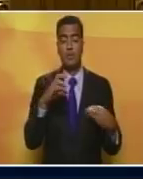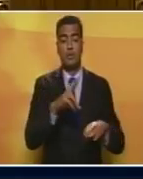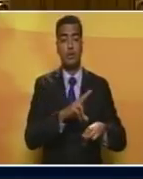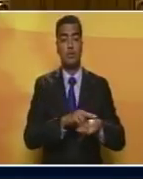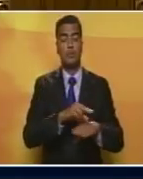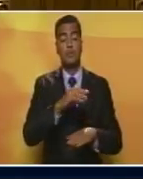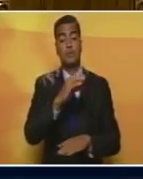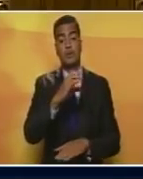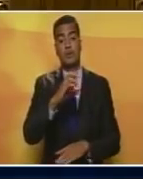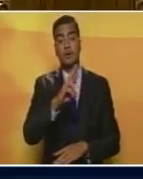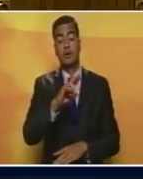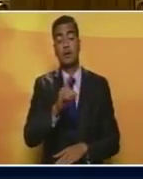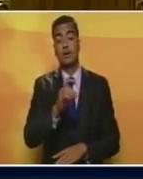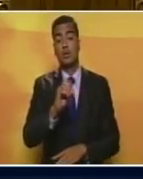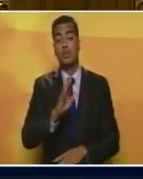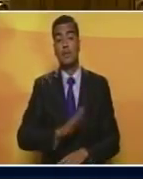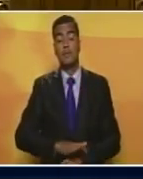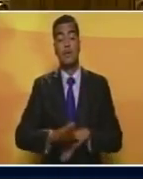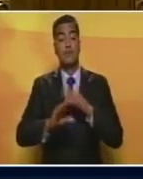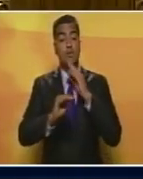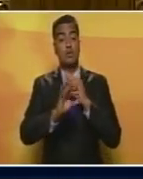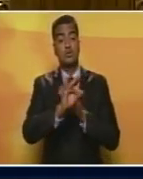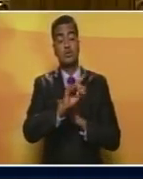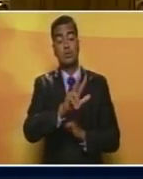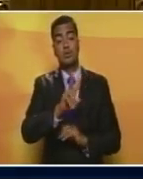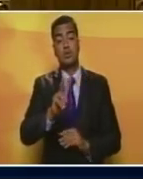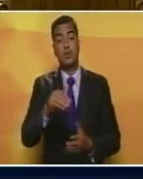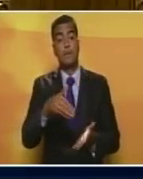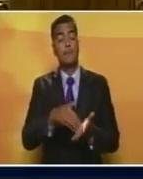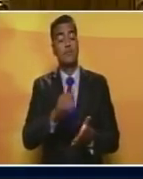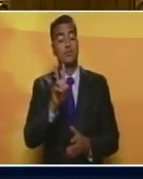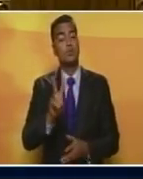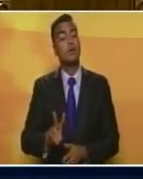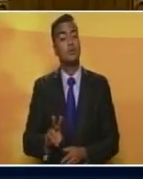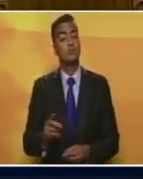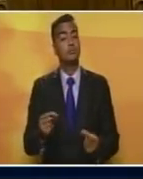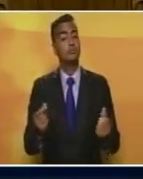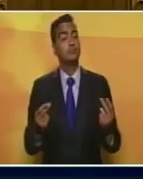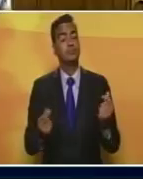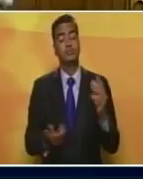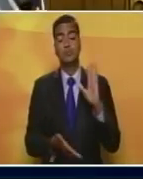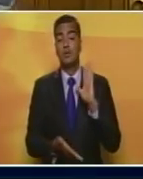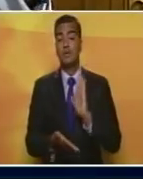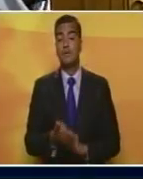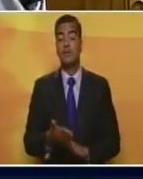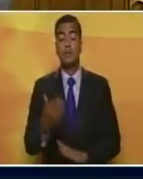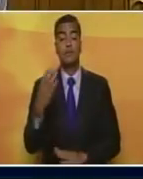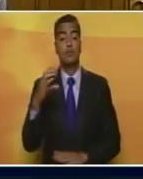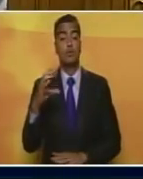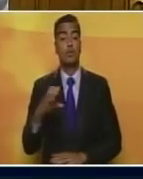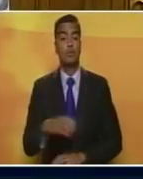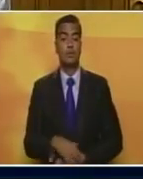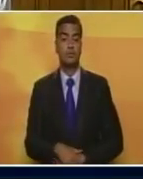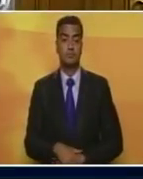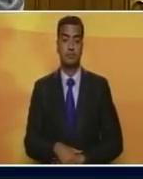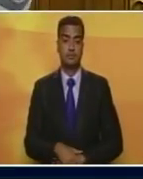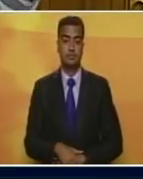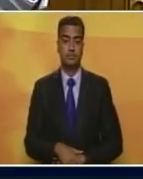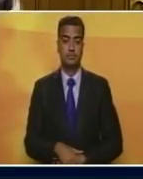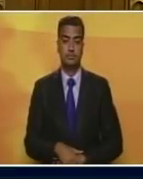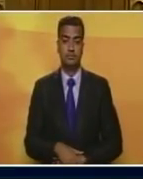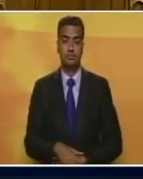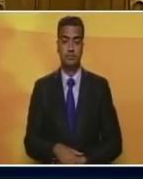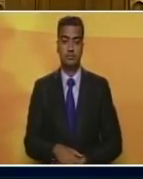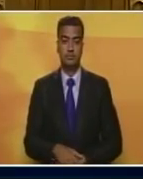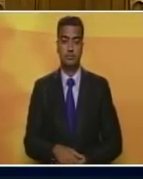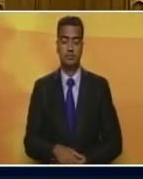con atención médica, alimentos y seguridad personal. Las cifras a hoy, terminando enero del 2018, según